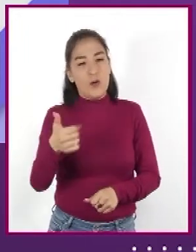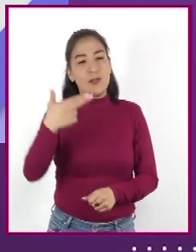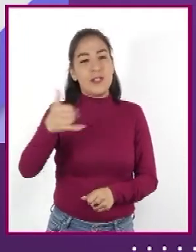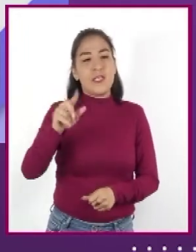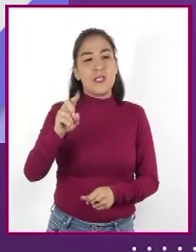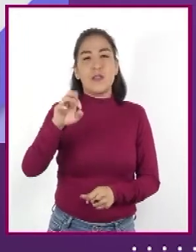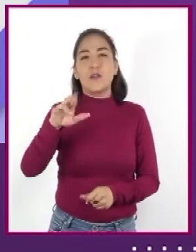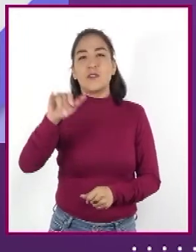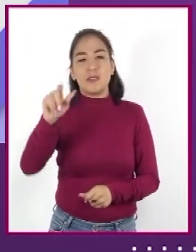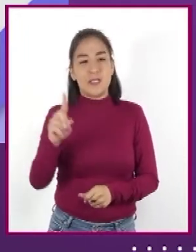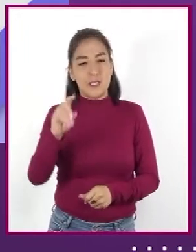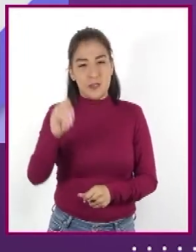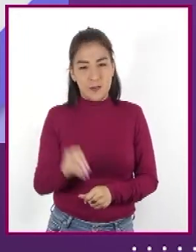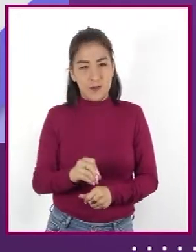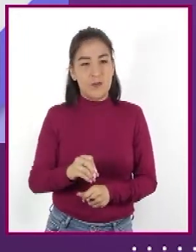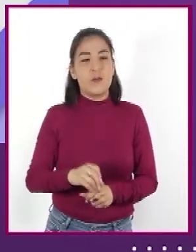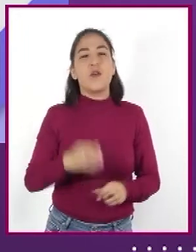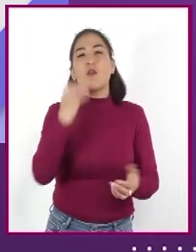de cobre.